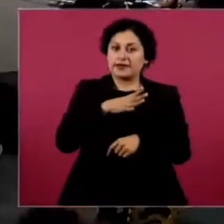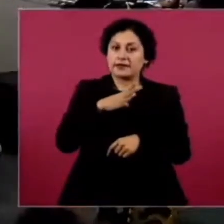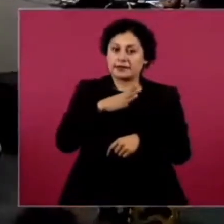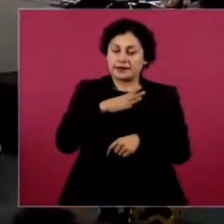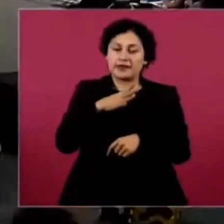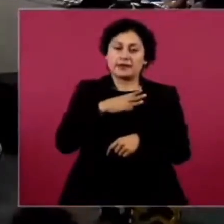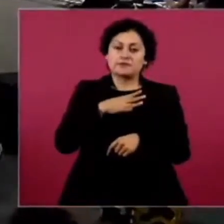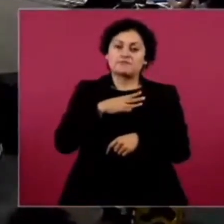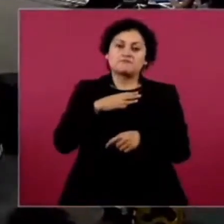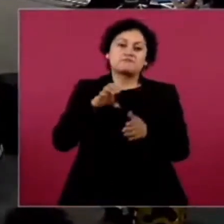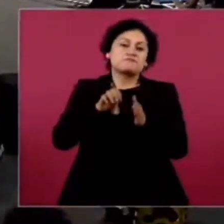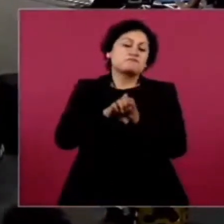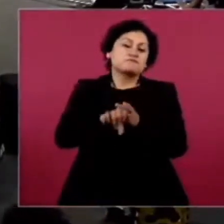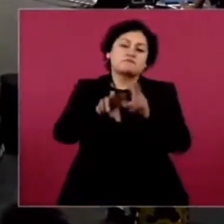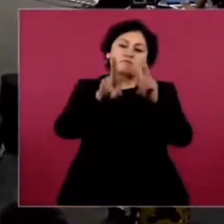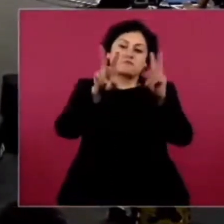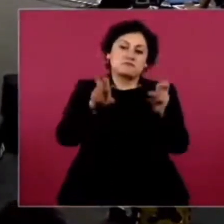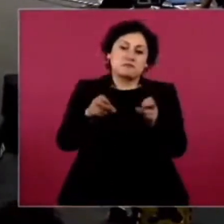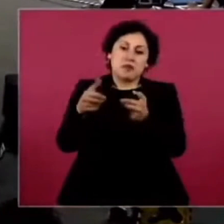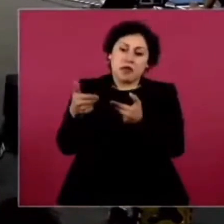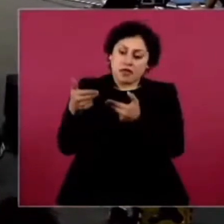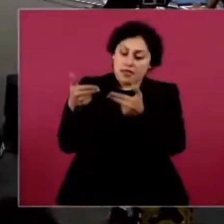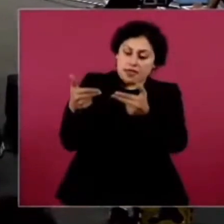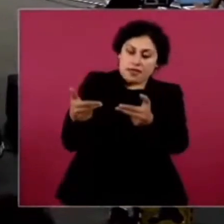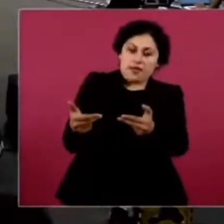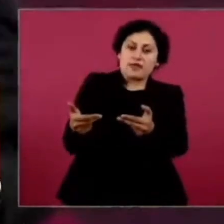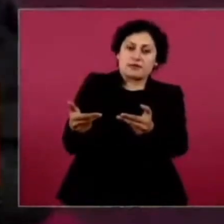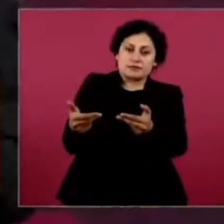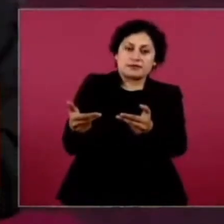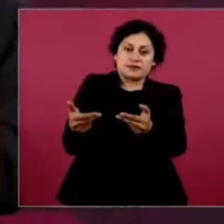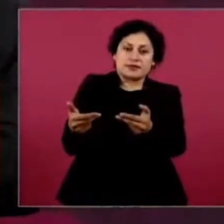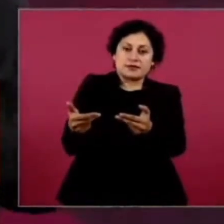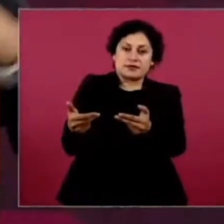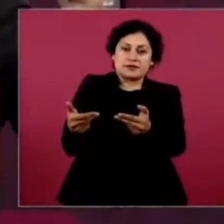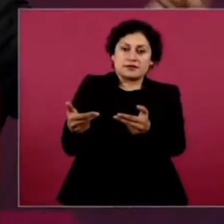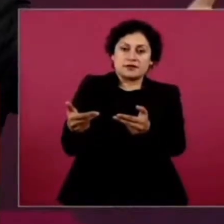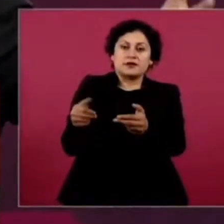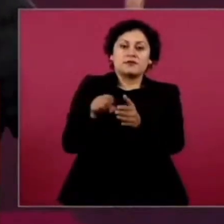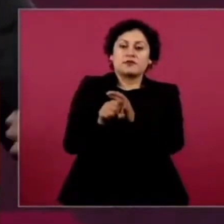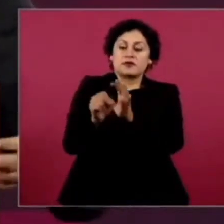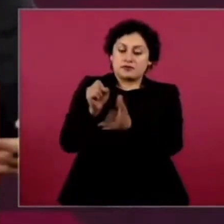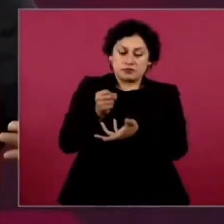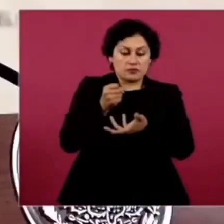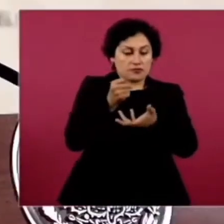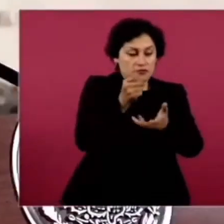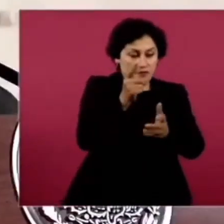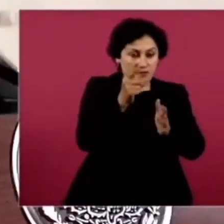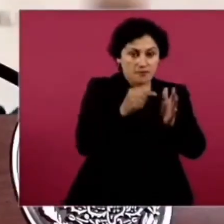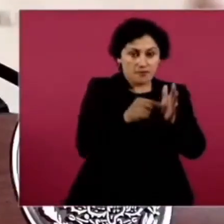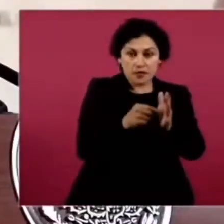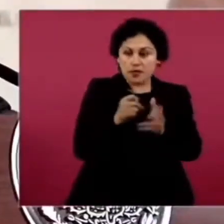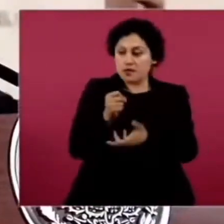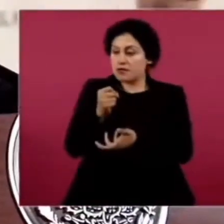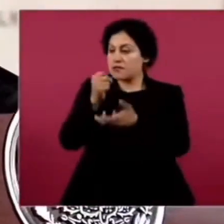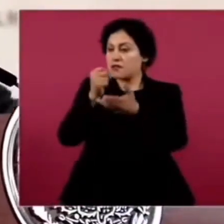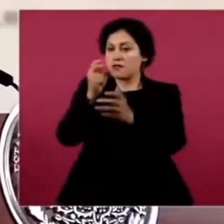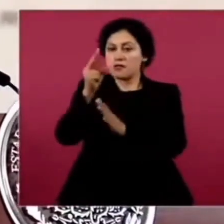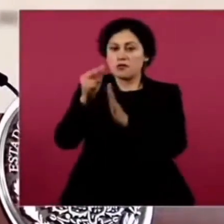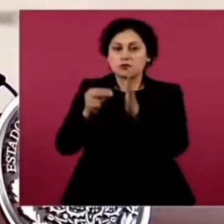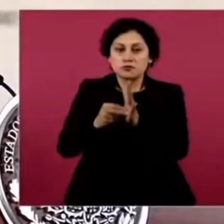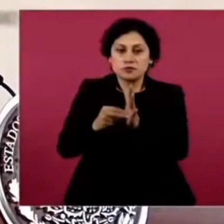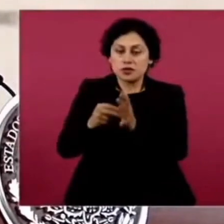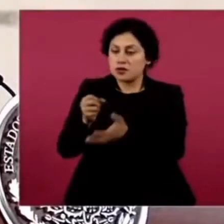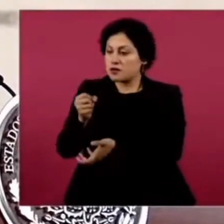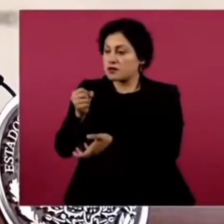en donde está de por medio, ¿quién se va a quedar con 2.000 millones de